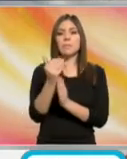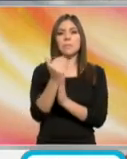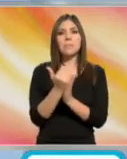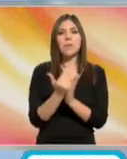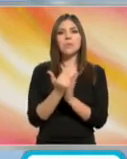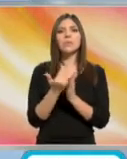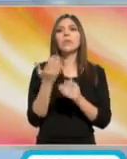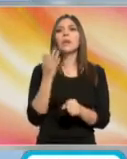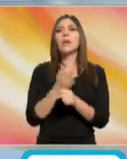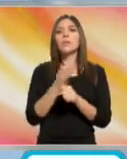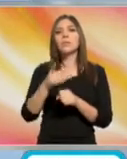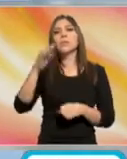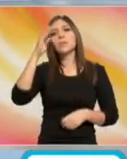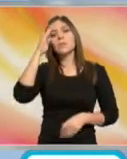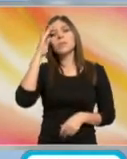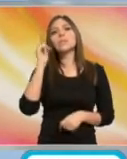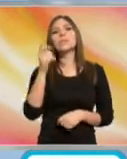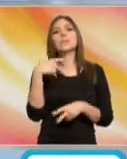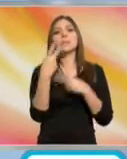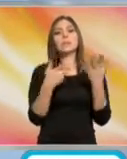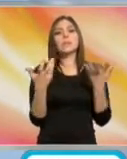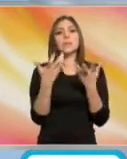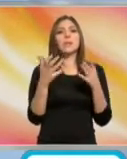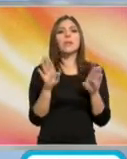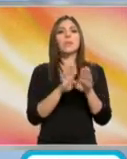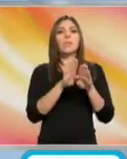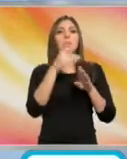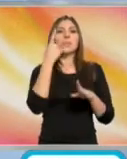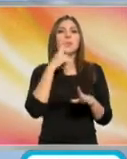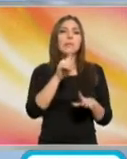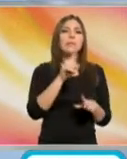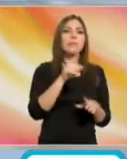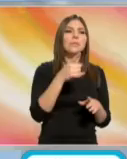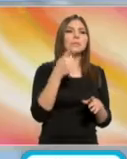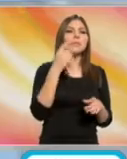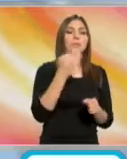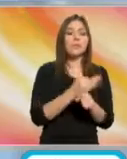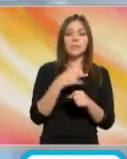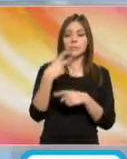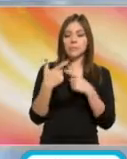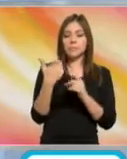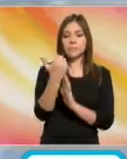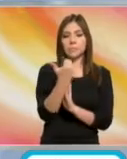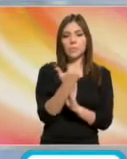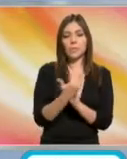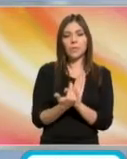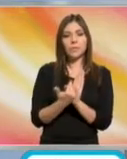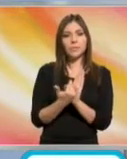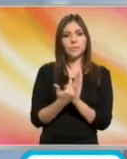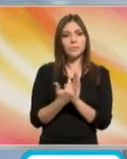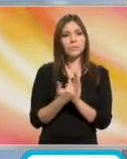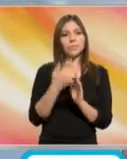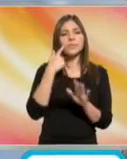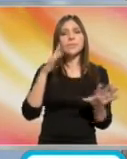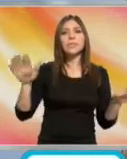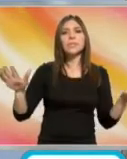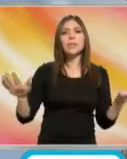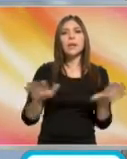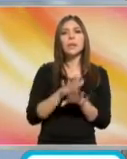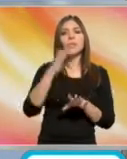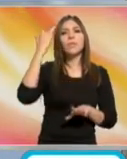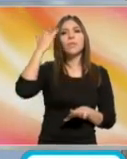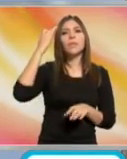se piensa que va a hacer, de acuerdo a filtraciones y demás, es que estaría recortando el tema de cambio climático, la